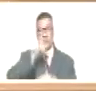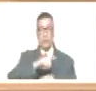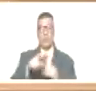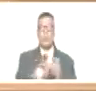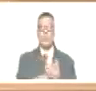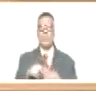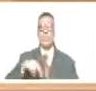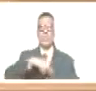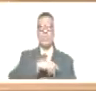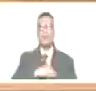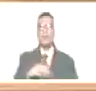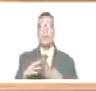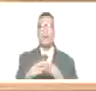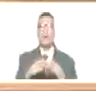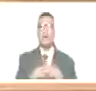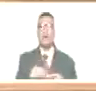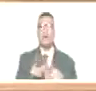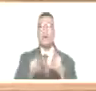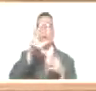funcionarios de los tres poderes,